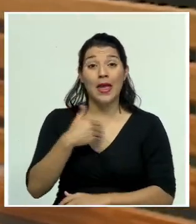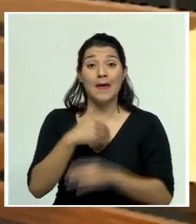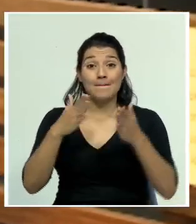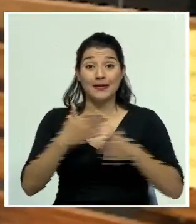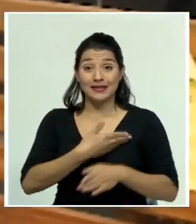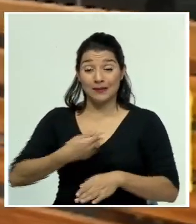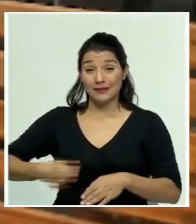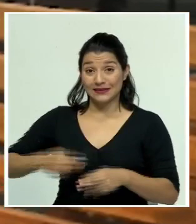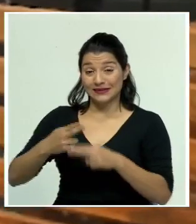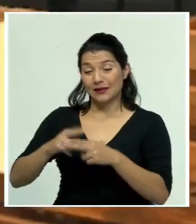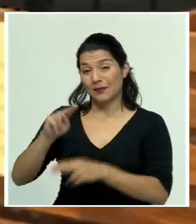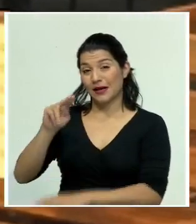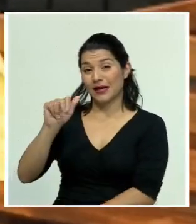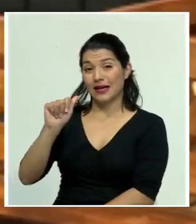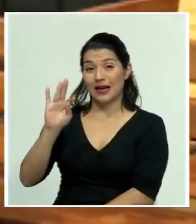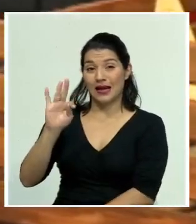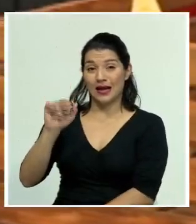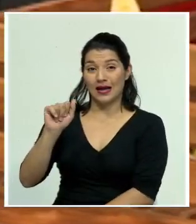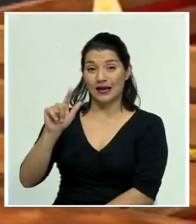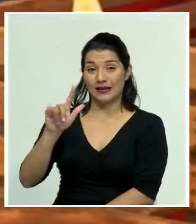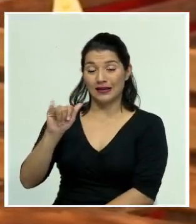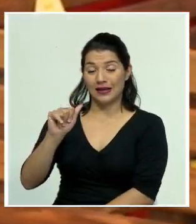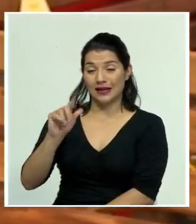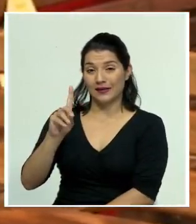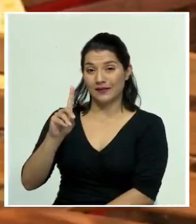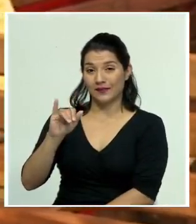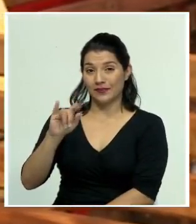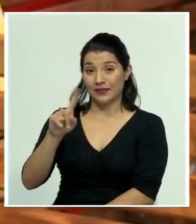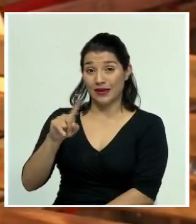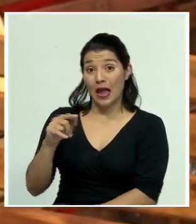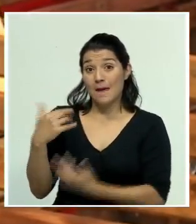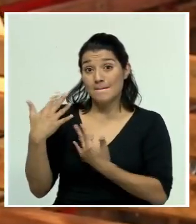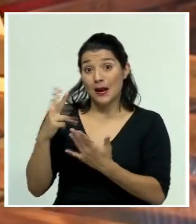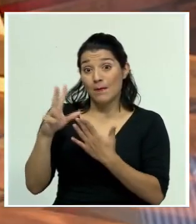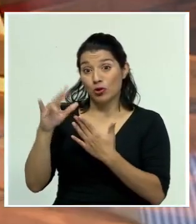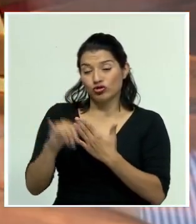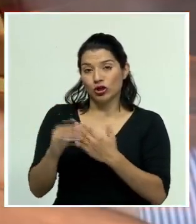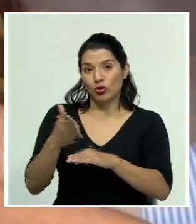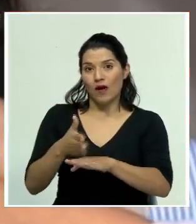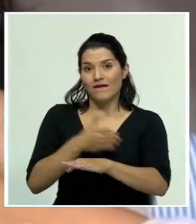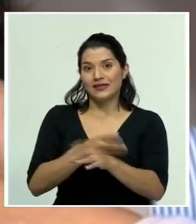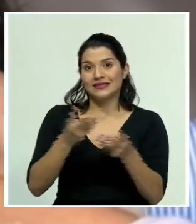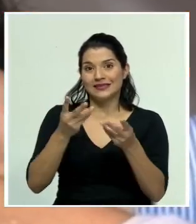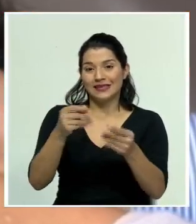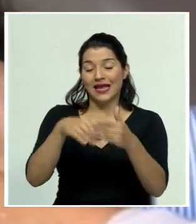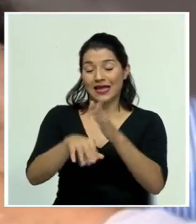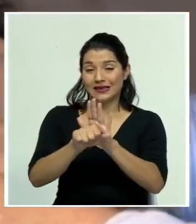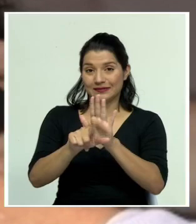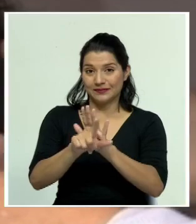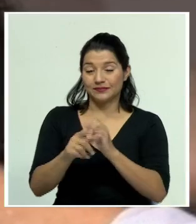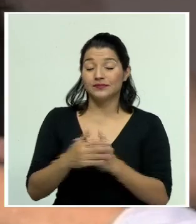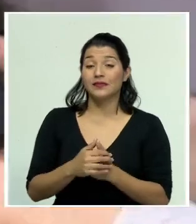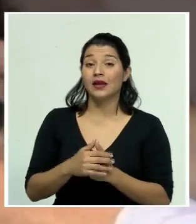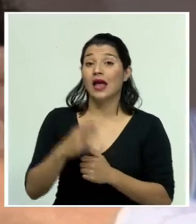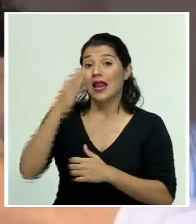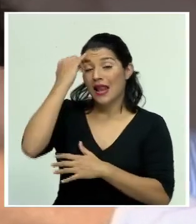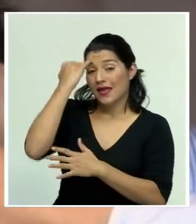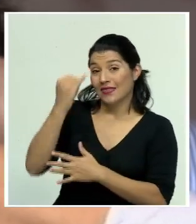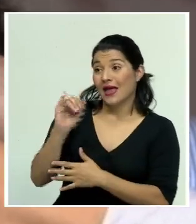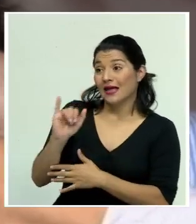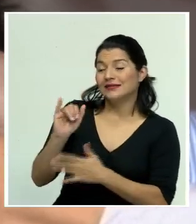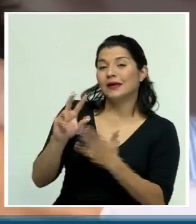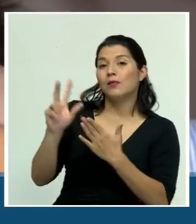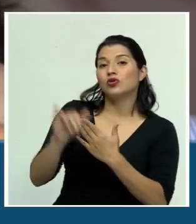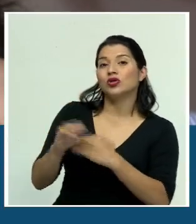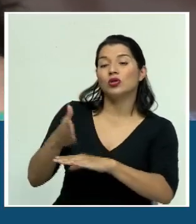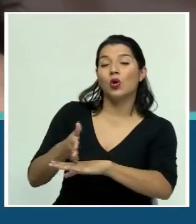que con esta nueva versión el proyecto avance pronto en la Asamblea Legislativa. La idea es que el texto camine. Sé que los jefes de fracción, como